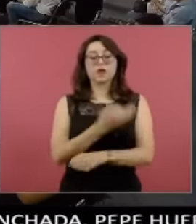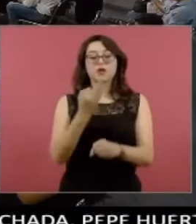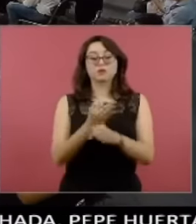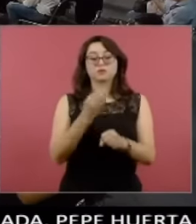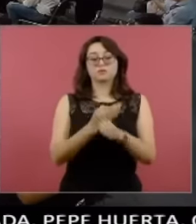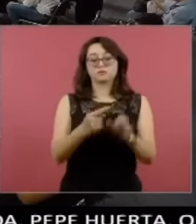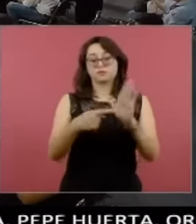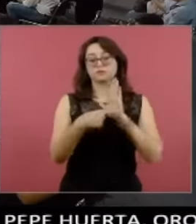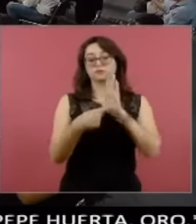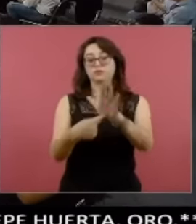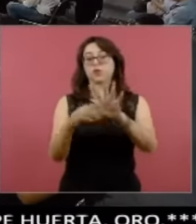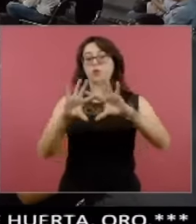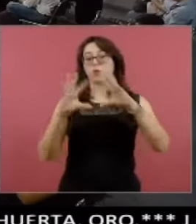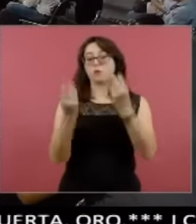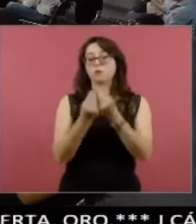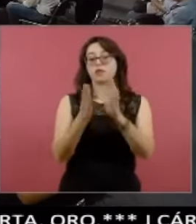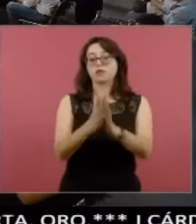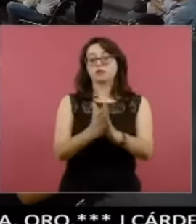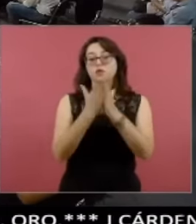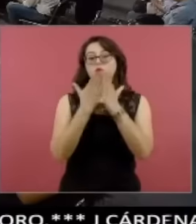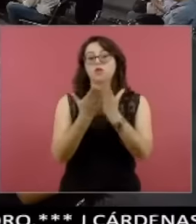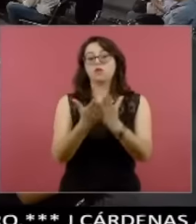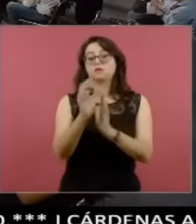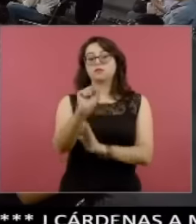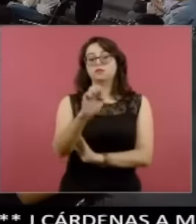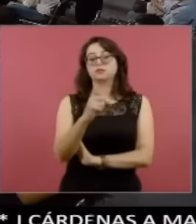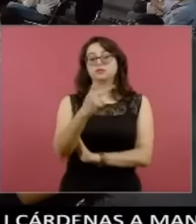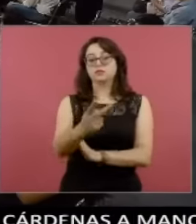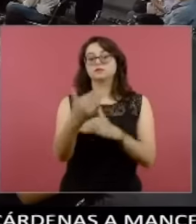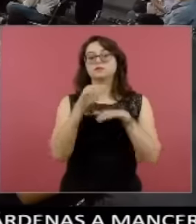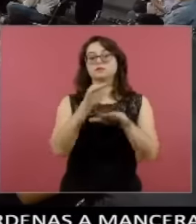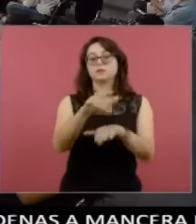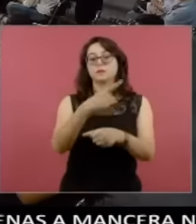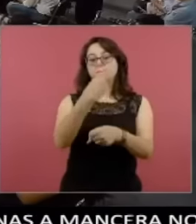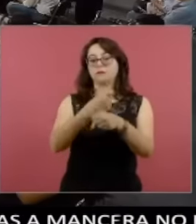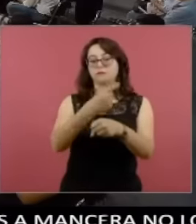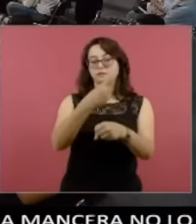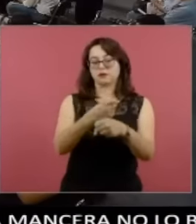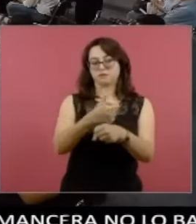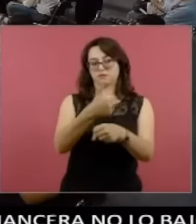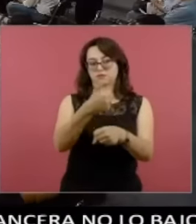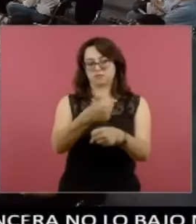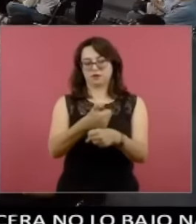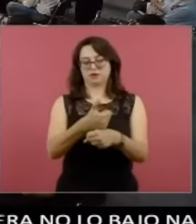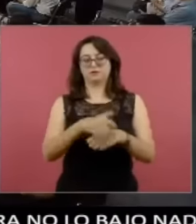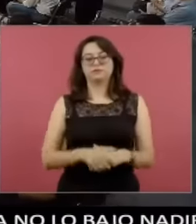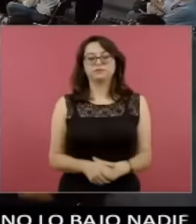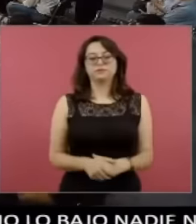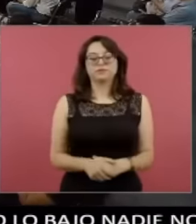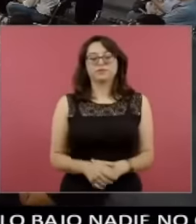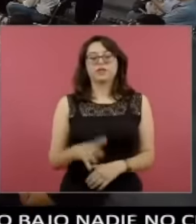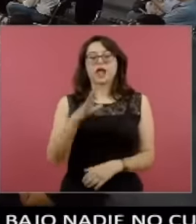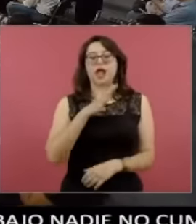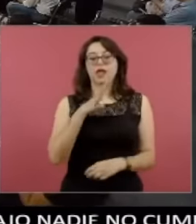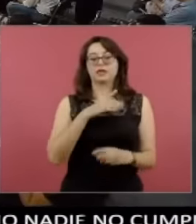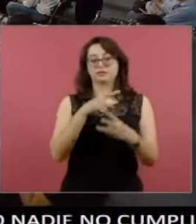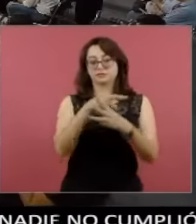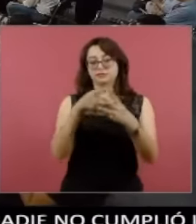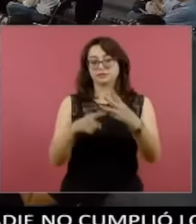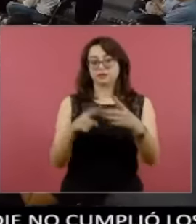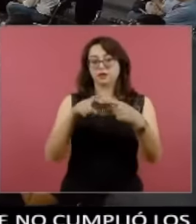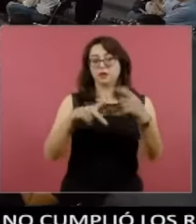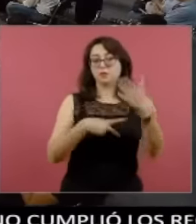también pues prácticamente sobre el rechazo de algunas entidades como Chihuahua como Jalisco para